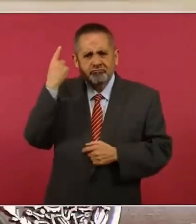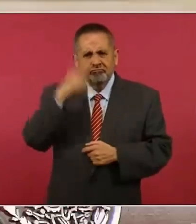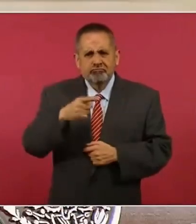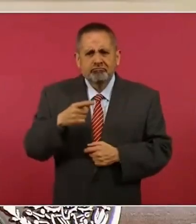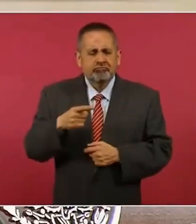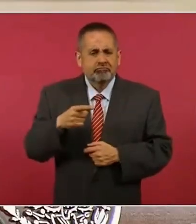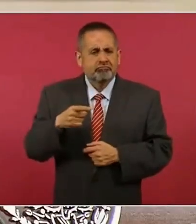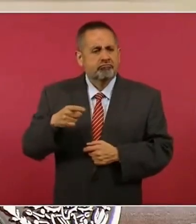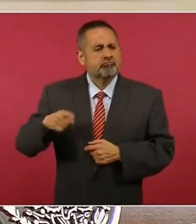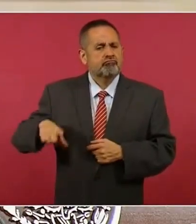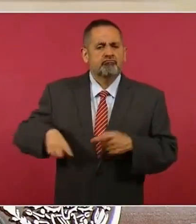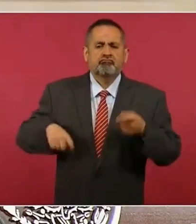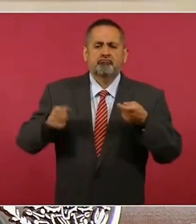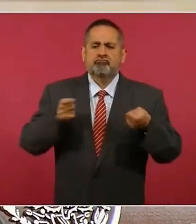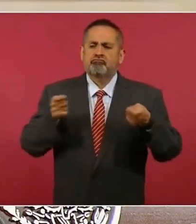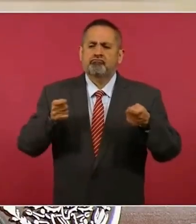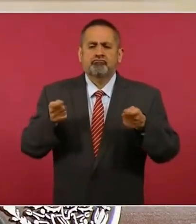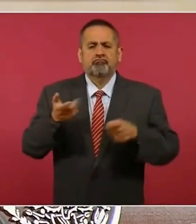gobernar.